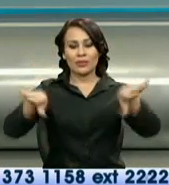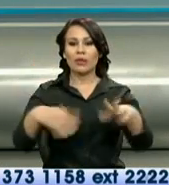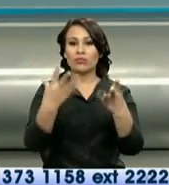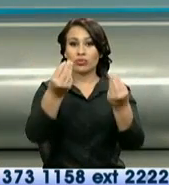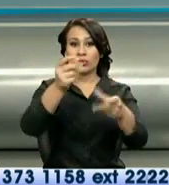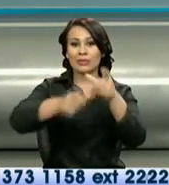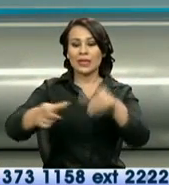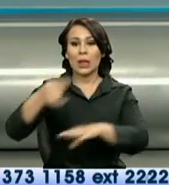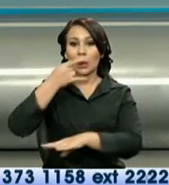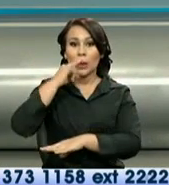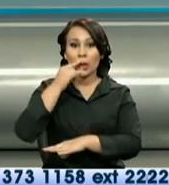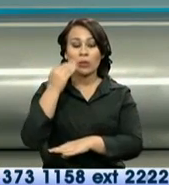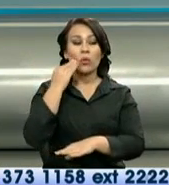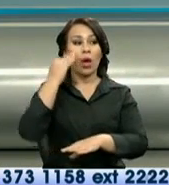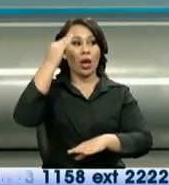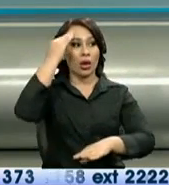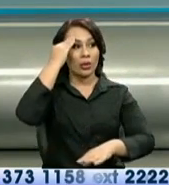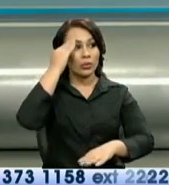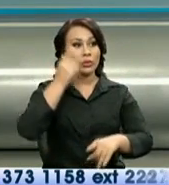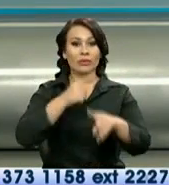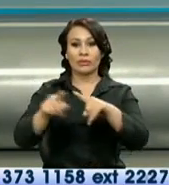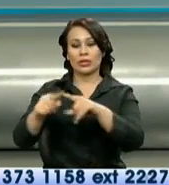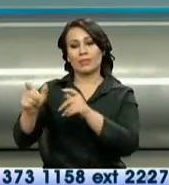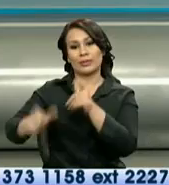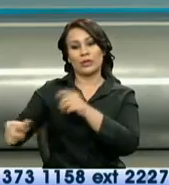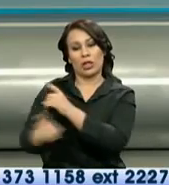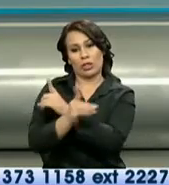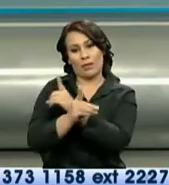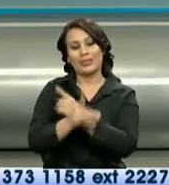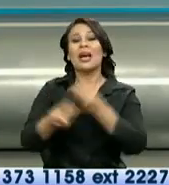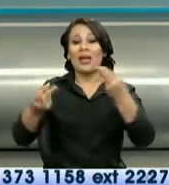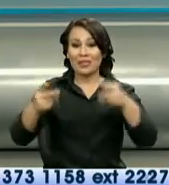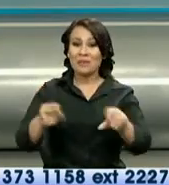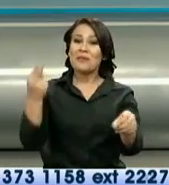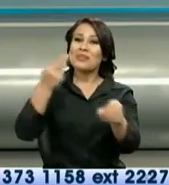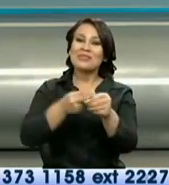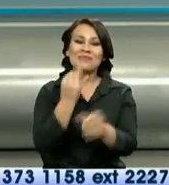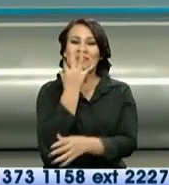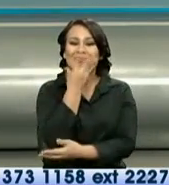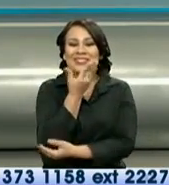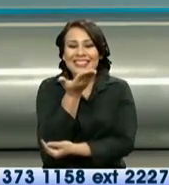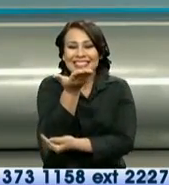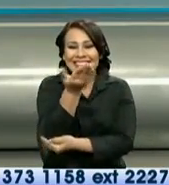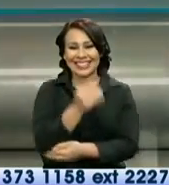entre niños, adultos mayores y con discapacidad, disfrutaron del espectacular show.